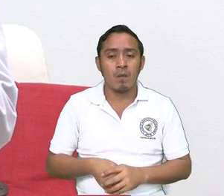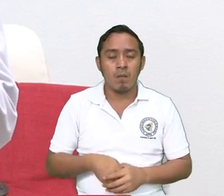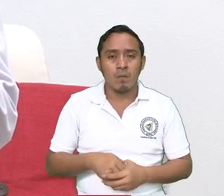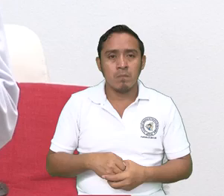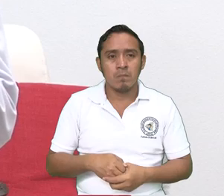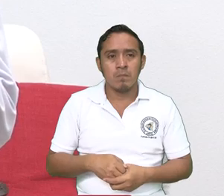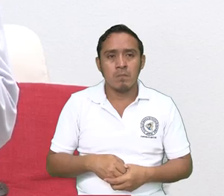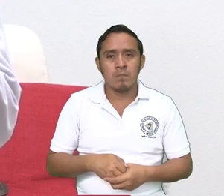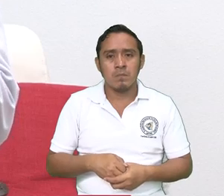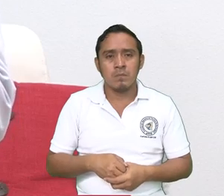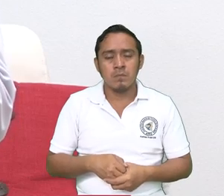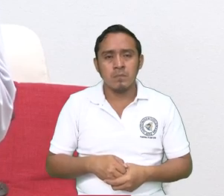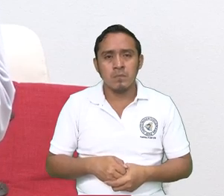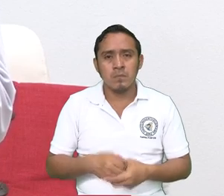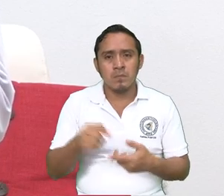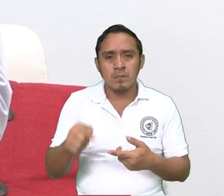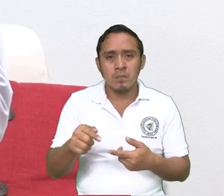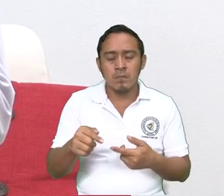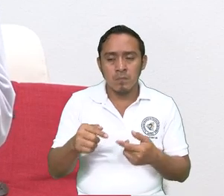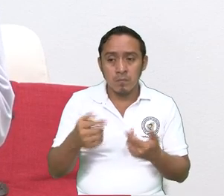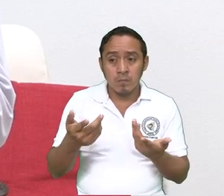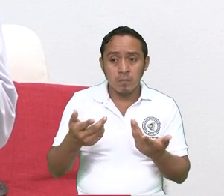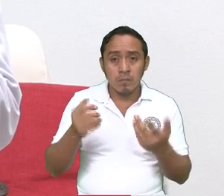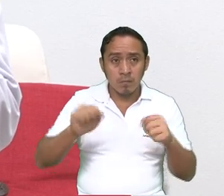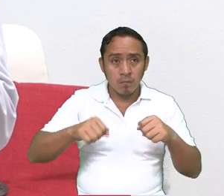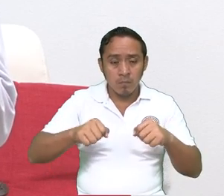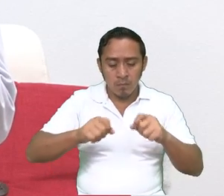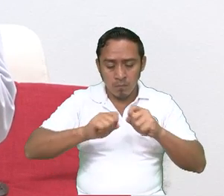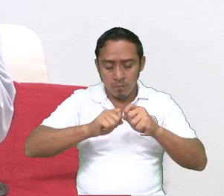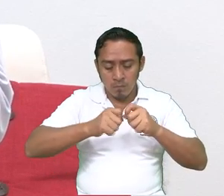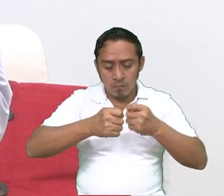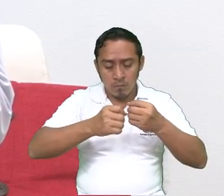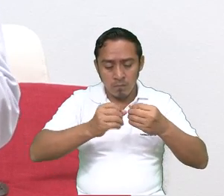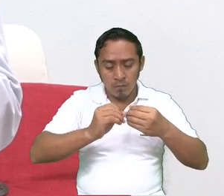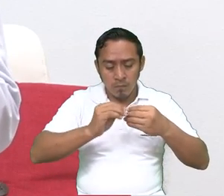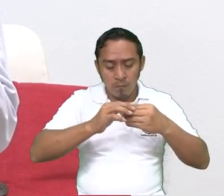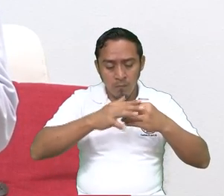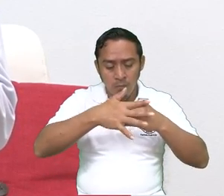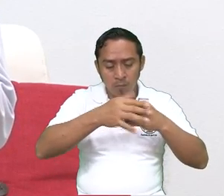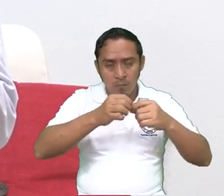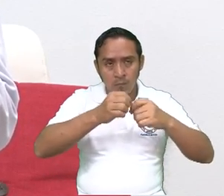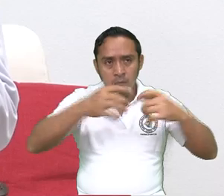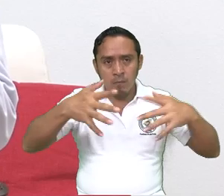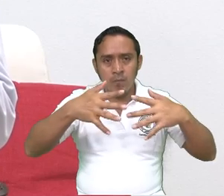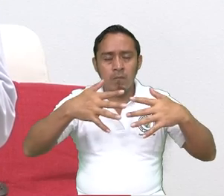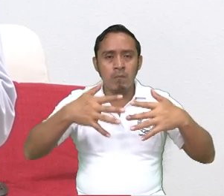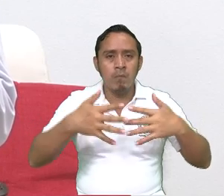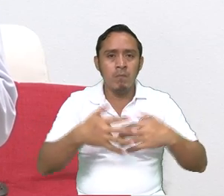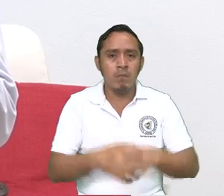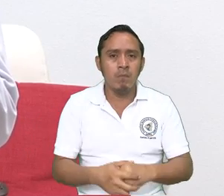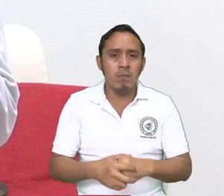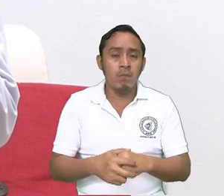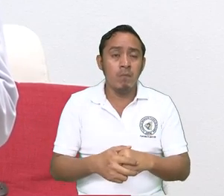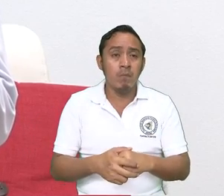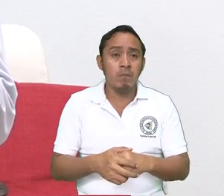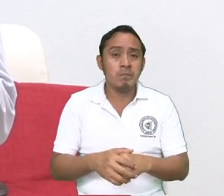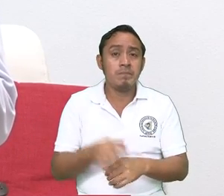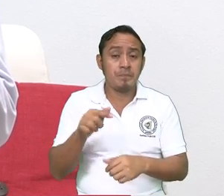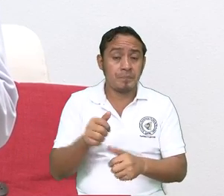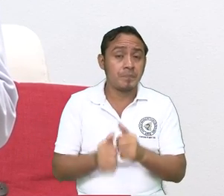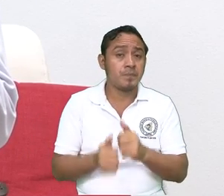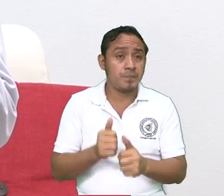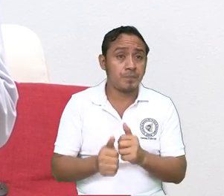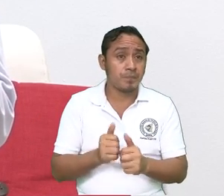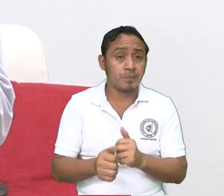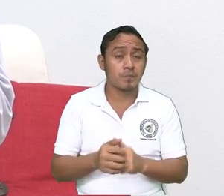que tiende o impresiona de que pueden estallar entonces algo así ocurre en el software es una complicación